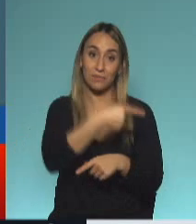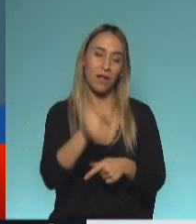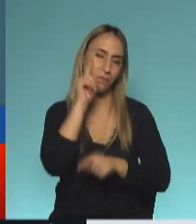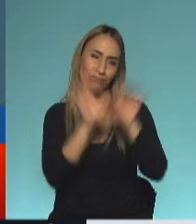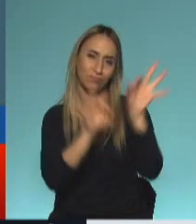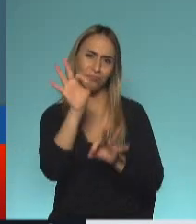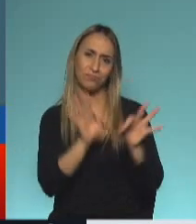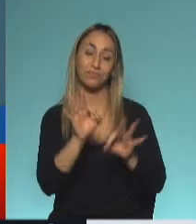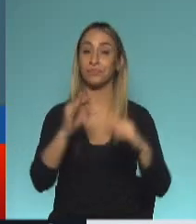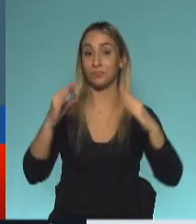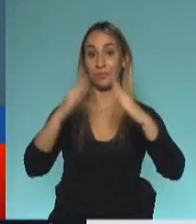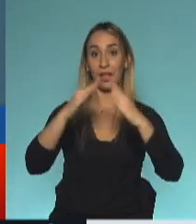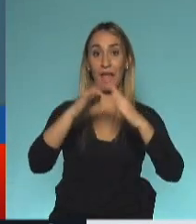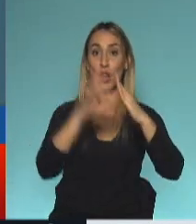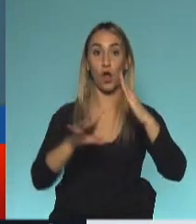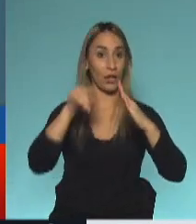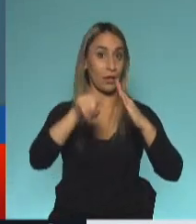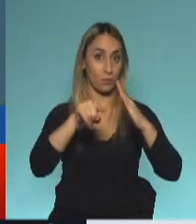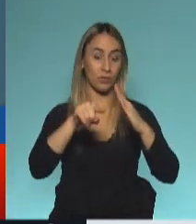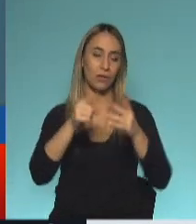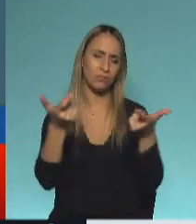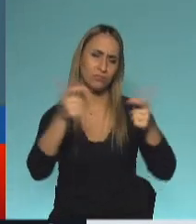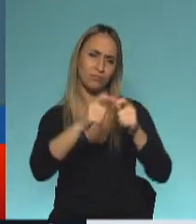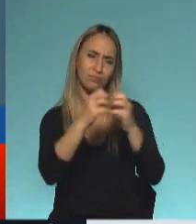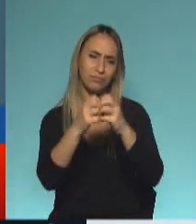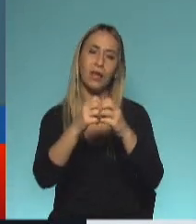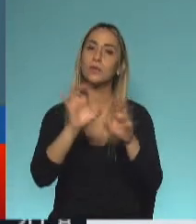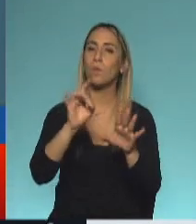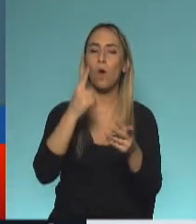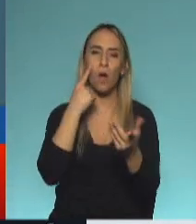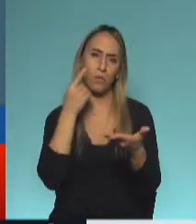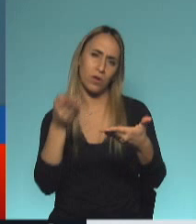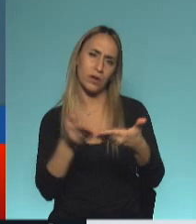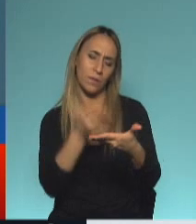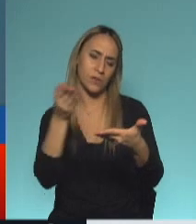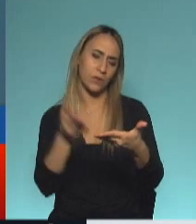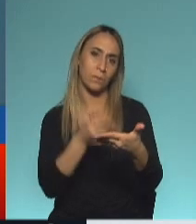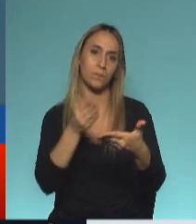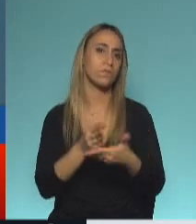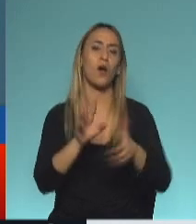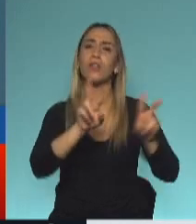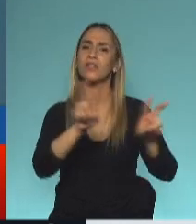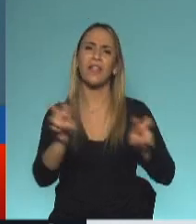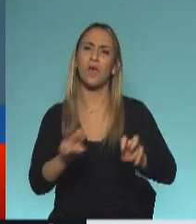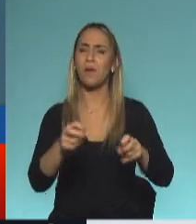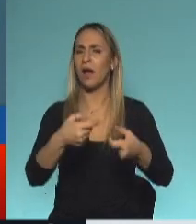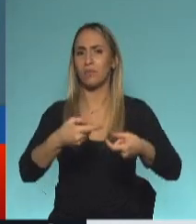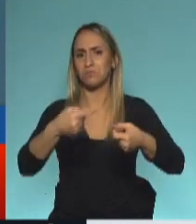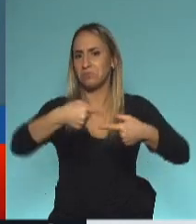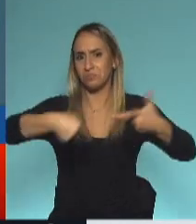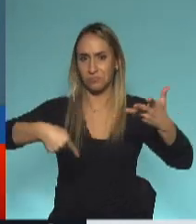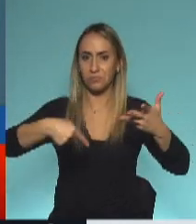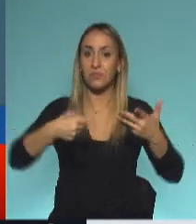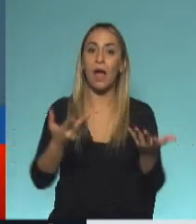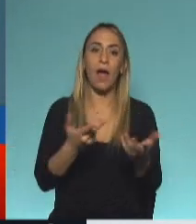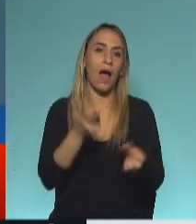realizó en la residencia de olivos fue una especie de revisión no de agenda abierta de mário abierto en donde por supuesto se